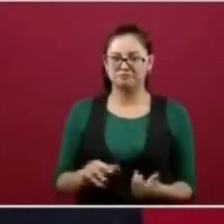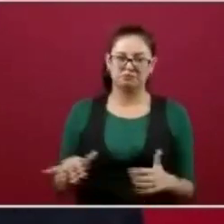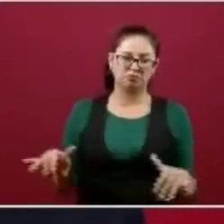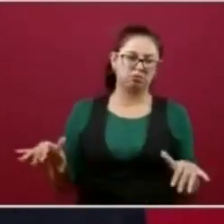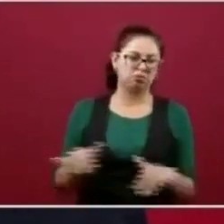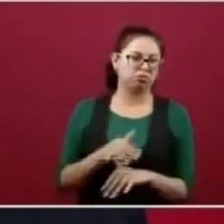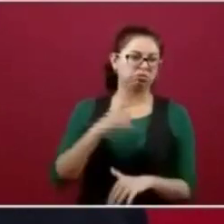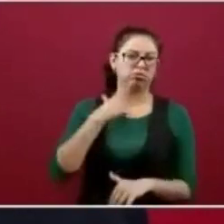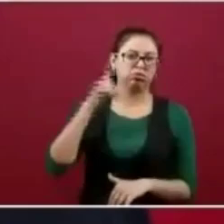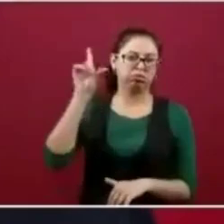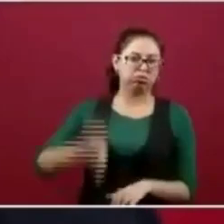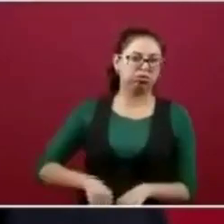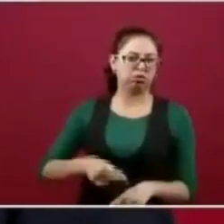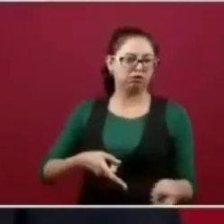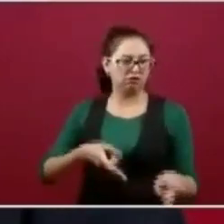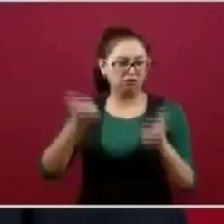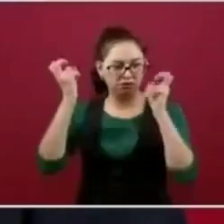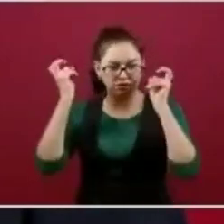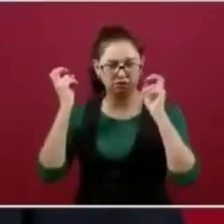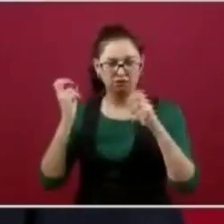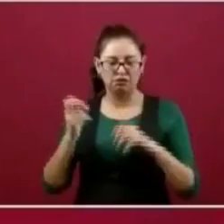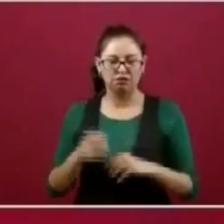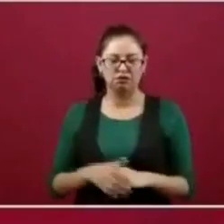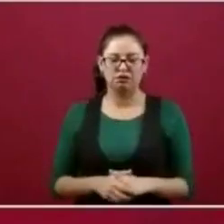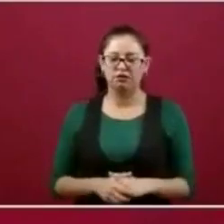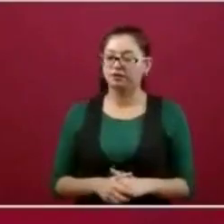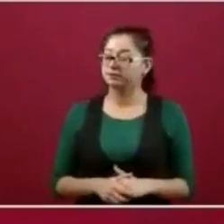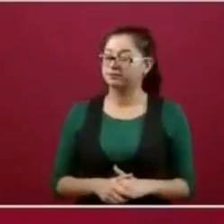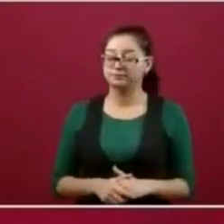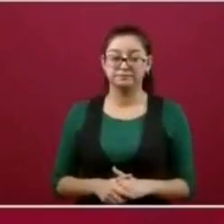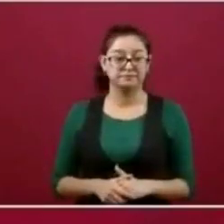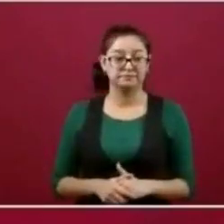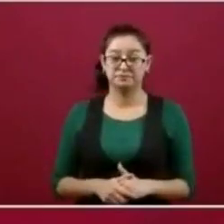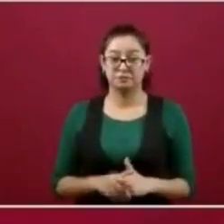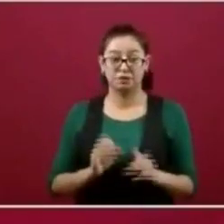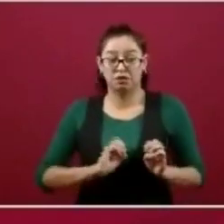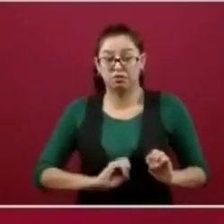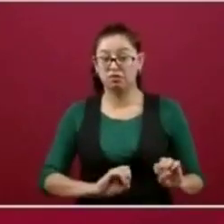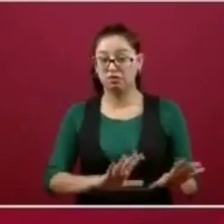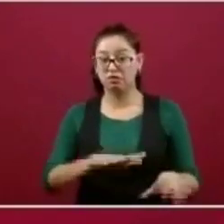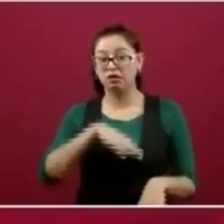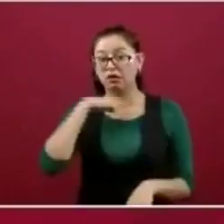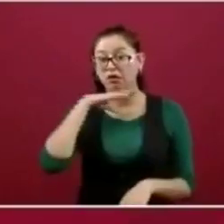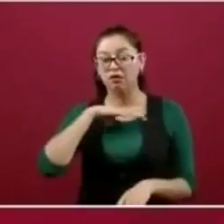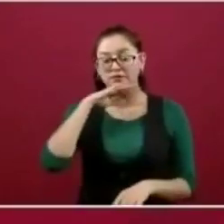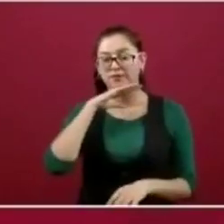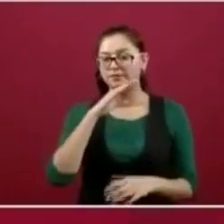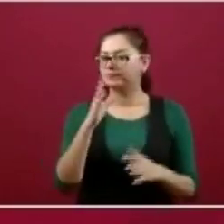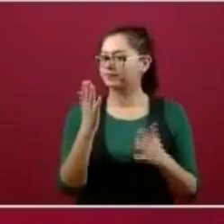vulgares ladrones, que no va a haber tolerancia,